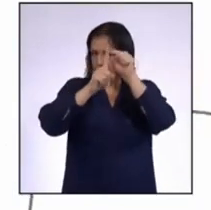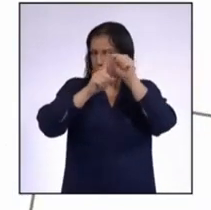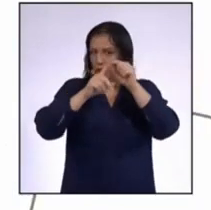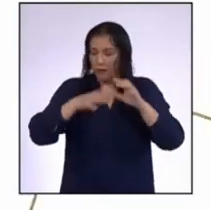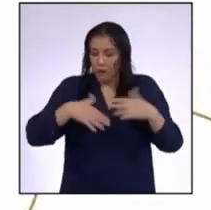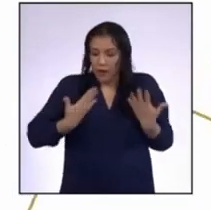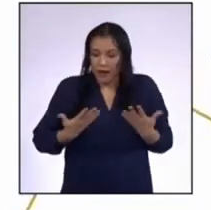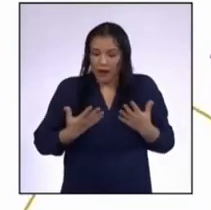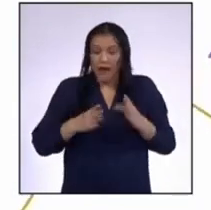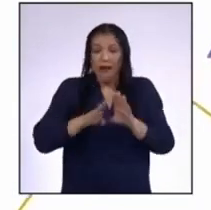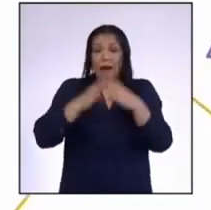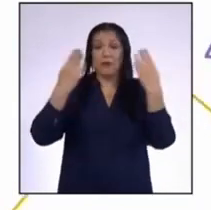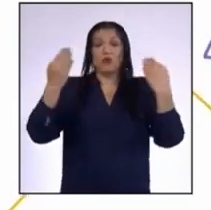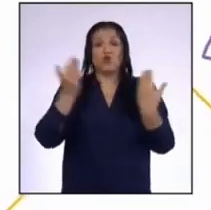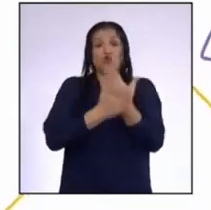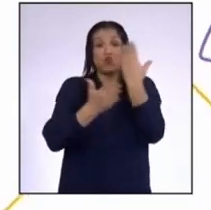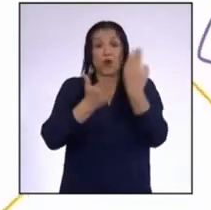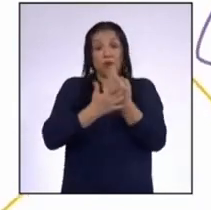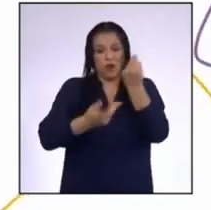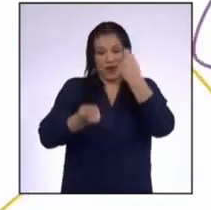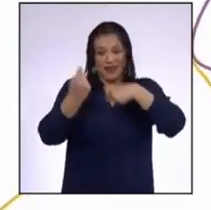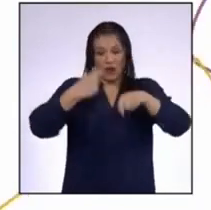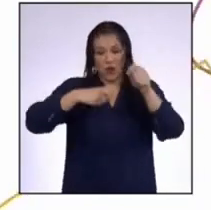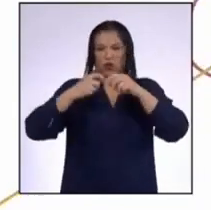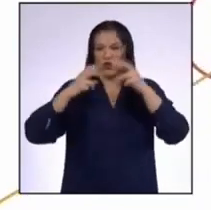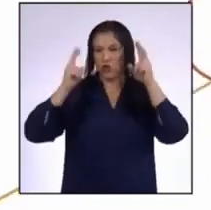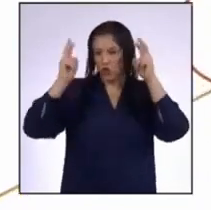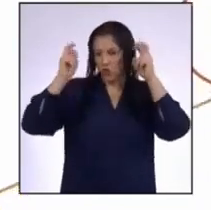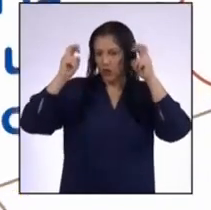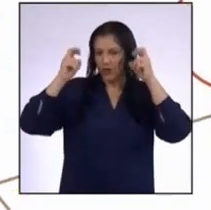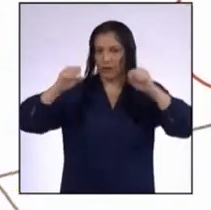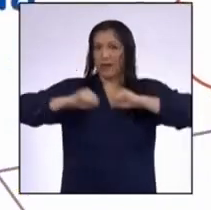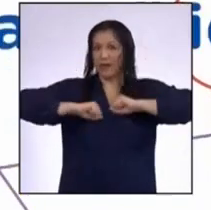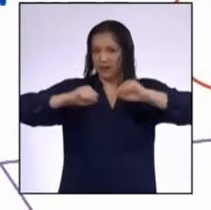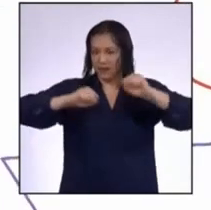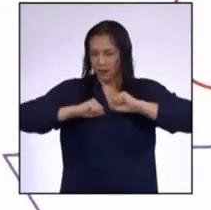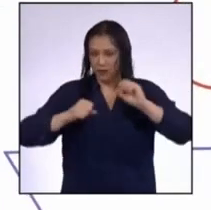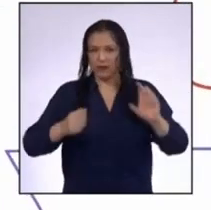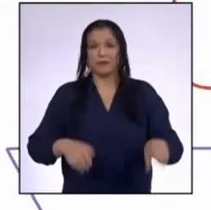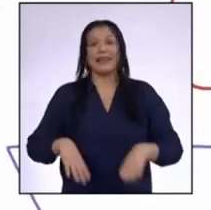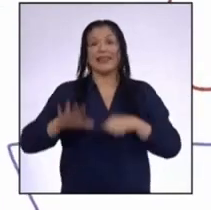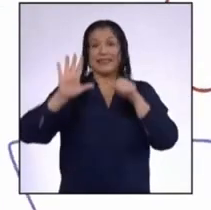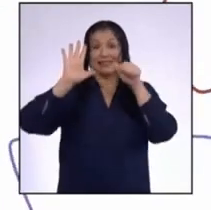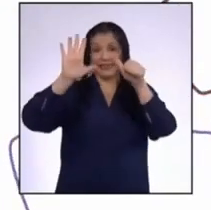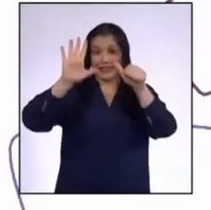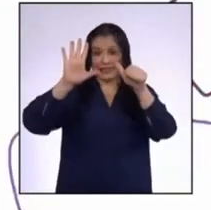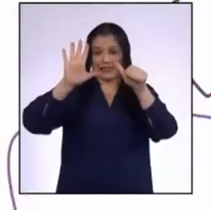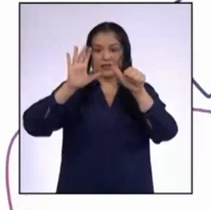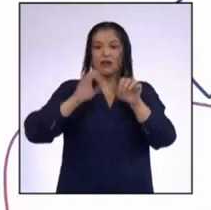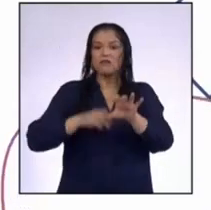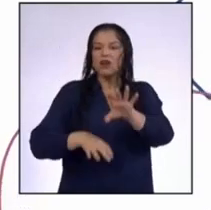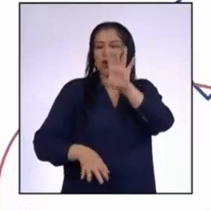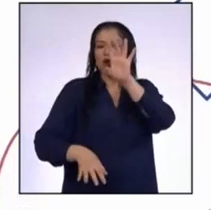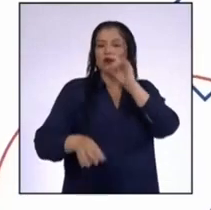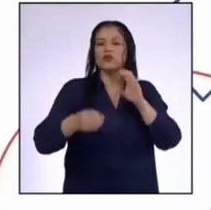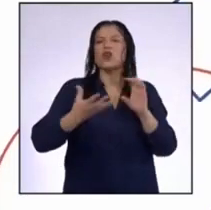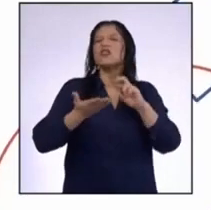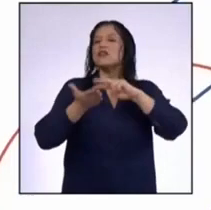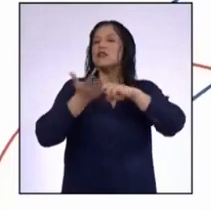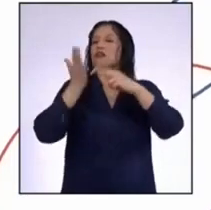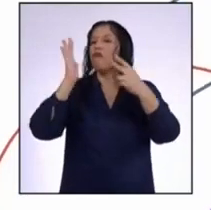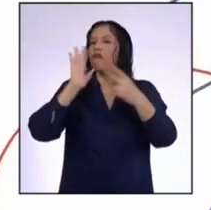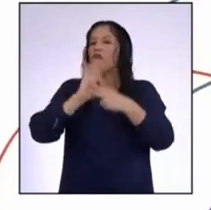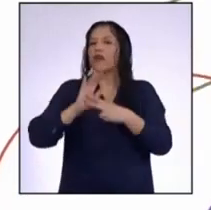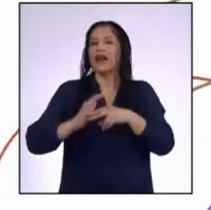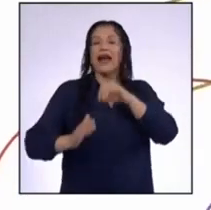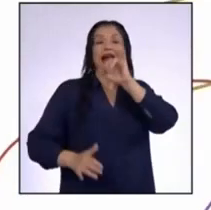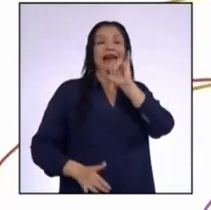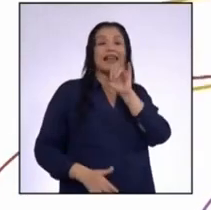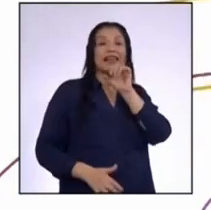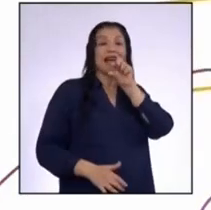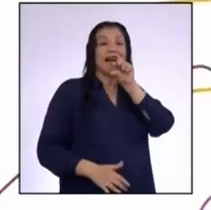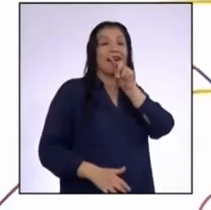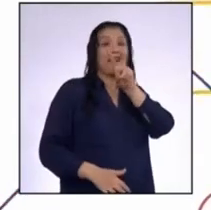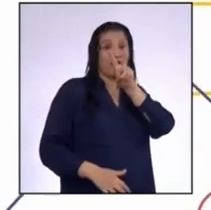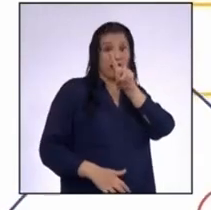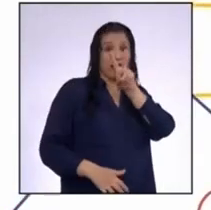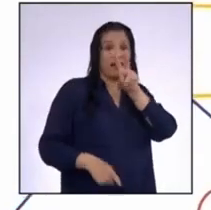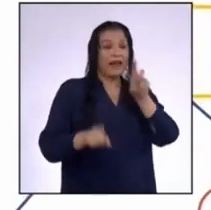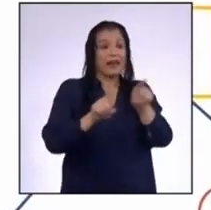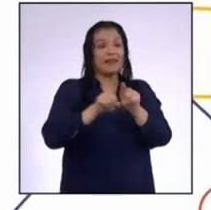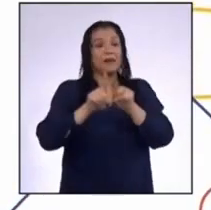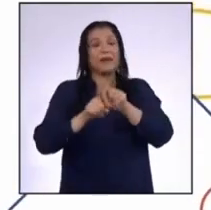emprender un negocio relacionado con actividades deportivas. 6. Reconoceremos el significado del IGB y